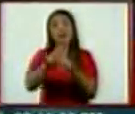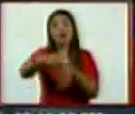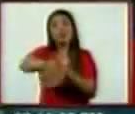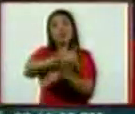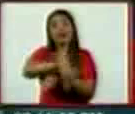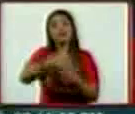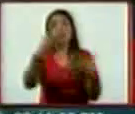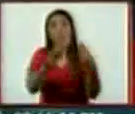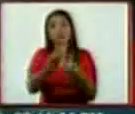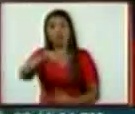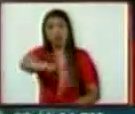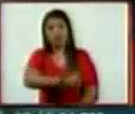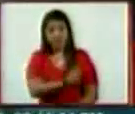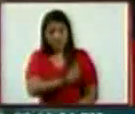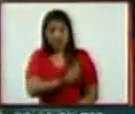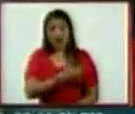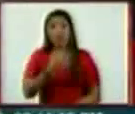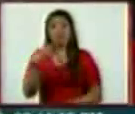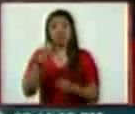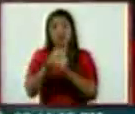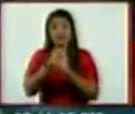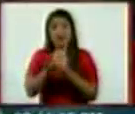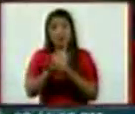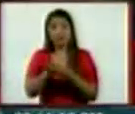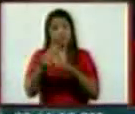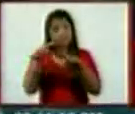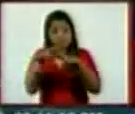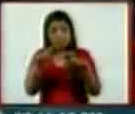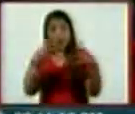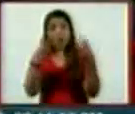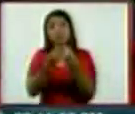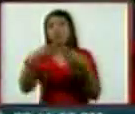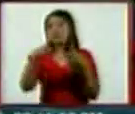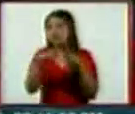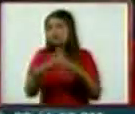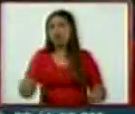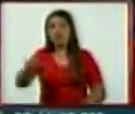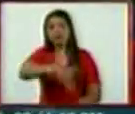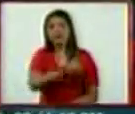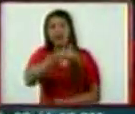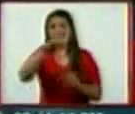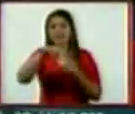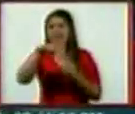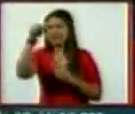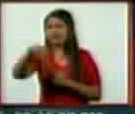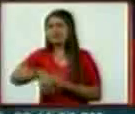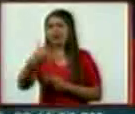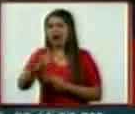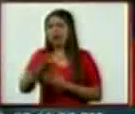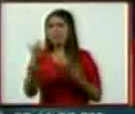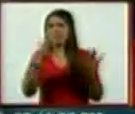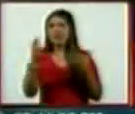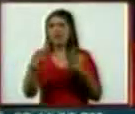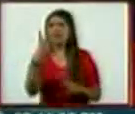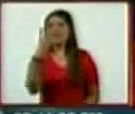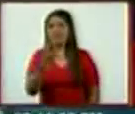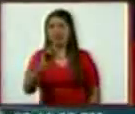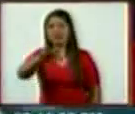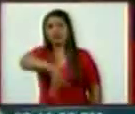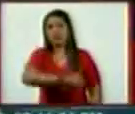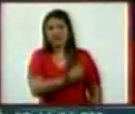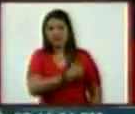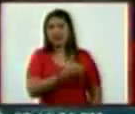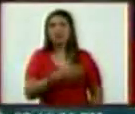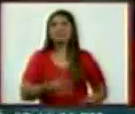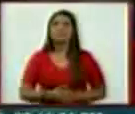universitario. Eso sería un gobierno de calle con todas las universidades del Táchira, que son bastantes, son como poco más de 20, ¿no? Poco más de